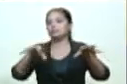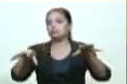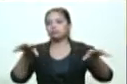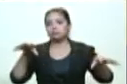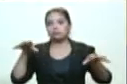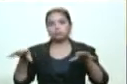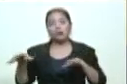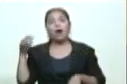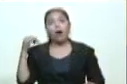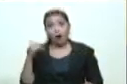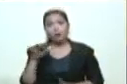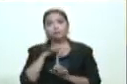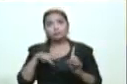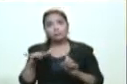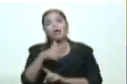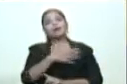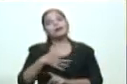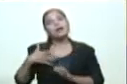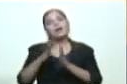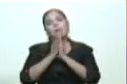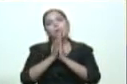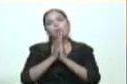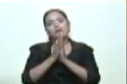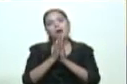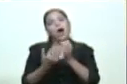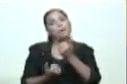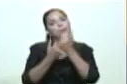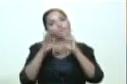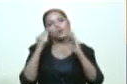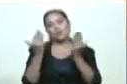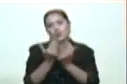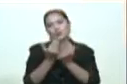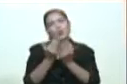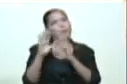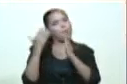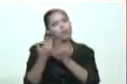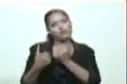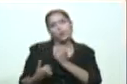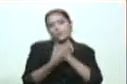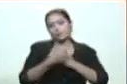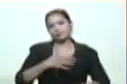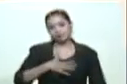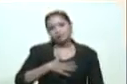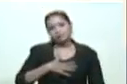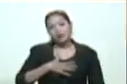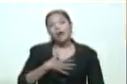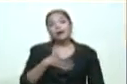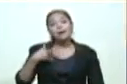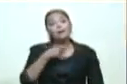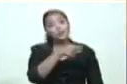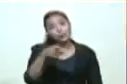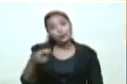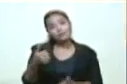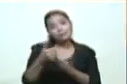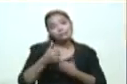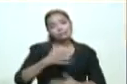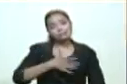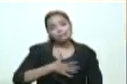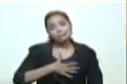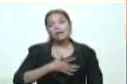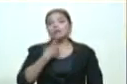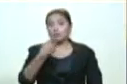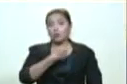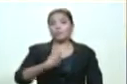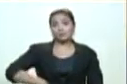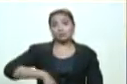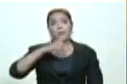condiciones y queremos el apoyo del mundo. Queremos de ustedes cooperación, como ha dicho el